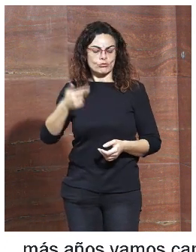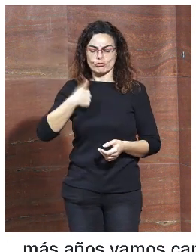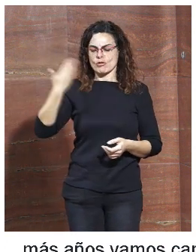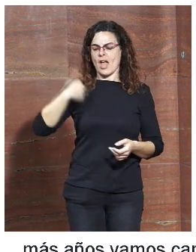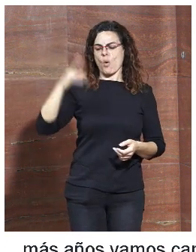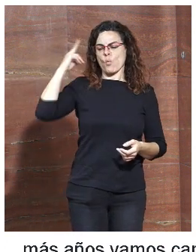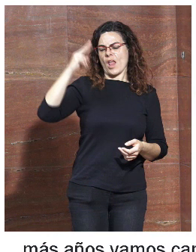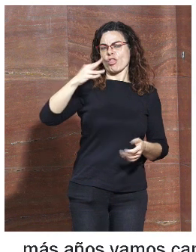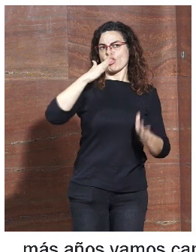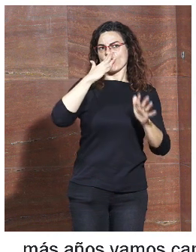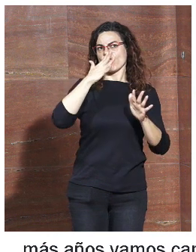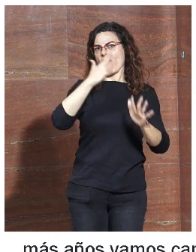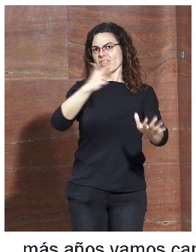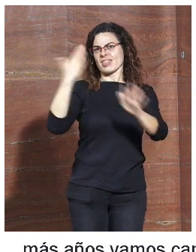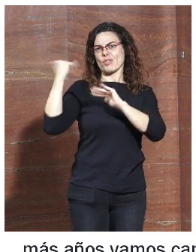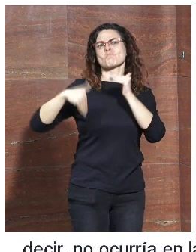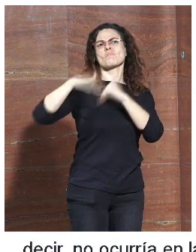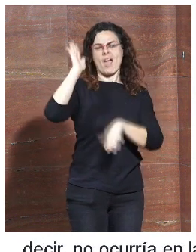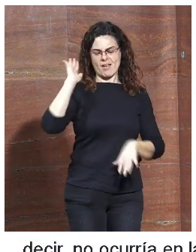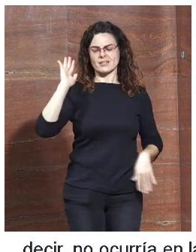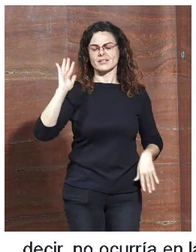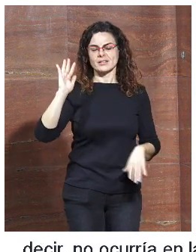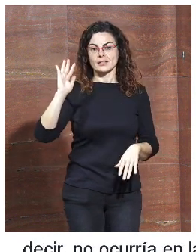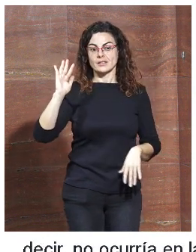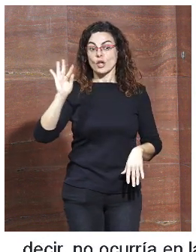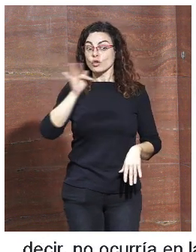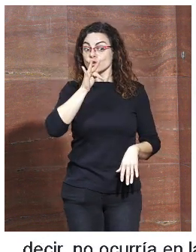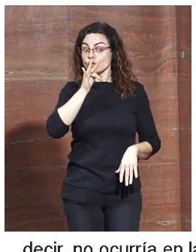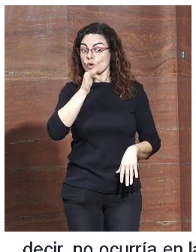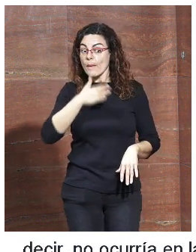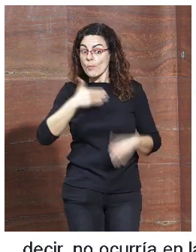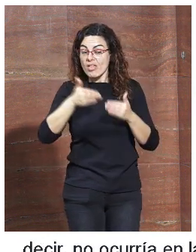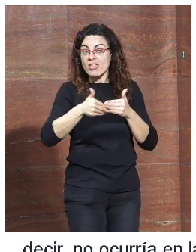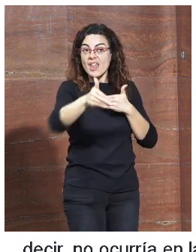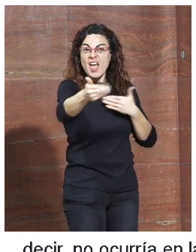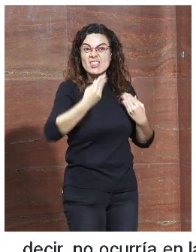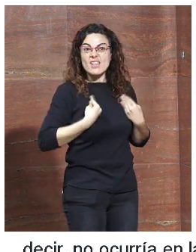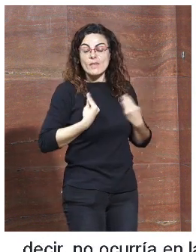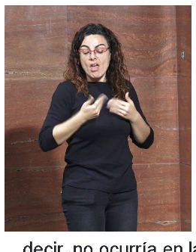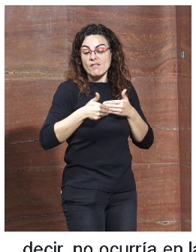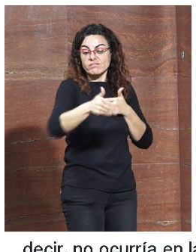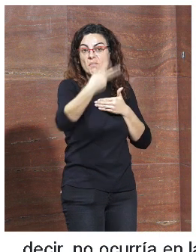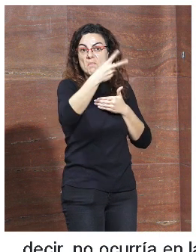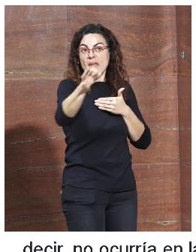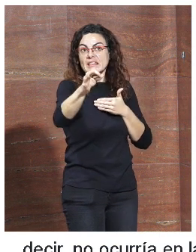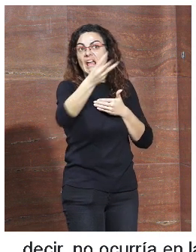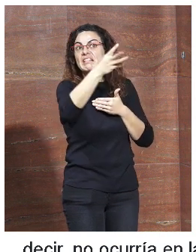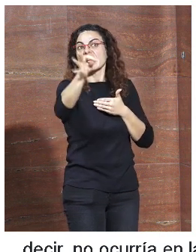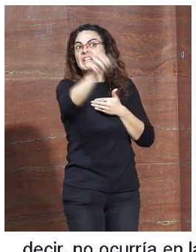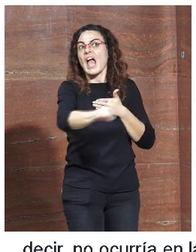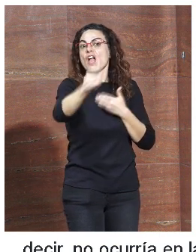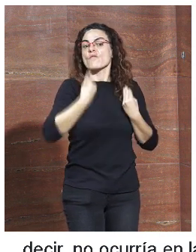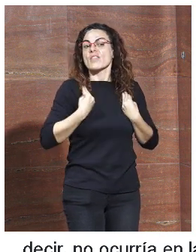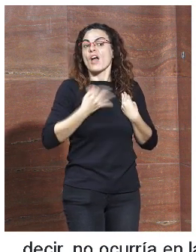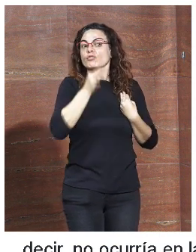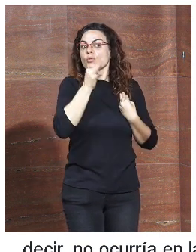años jubilada, tiene todavía por delante 20 o quizá 30 años de vida. Eso quiere decir